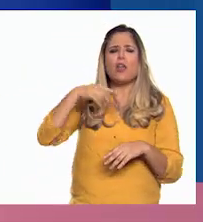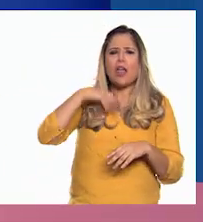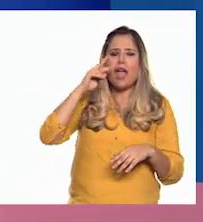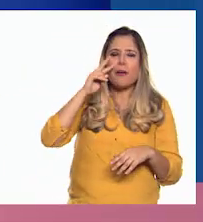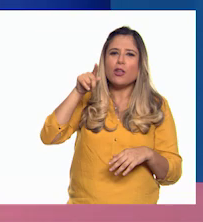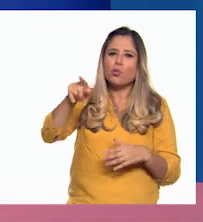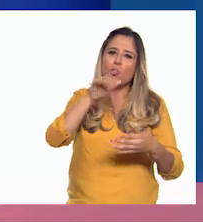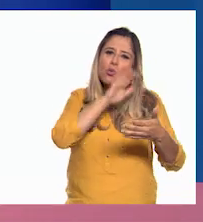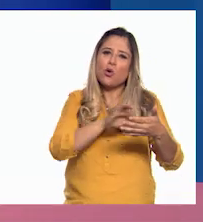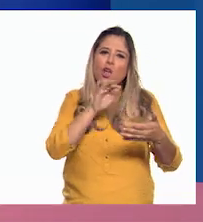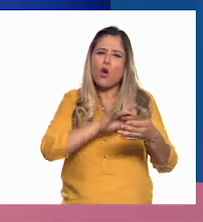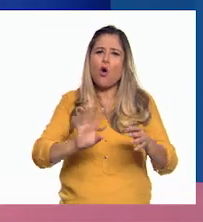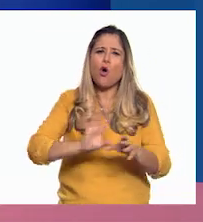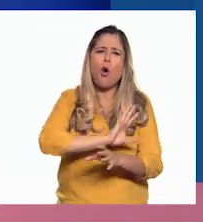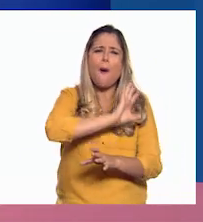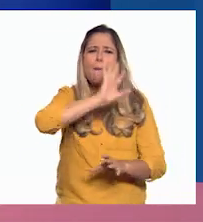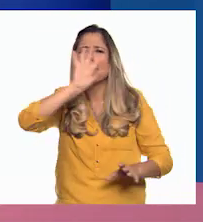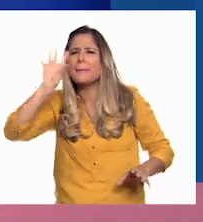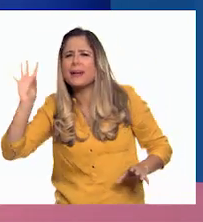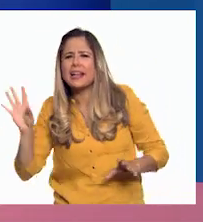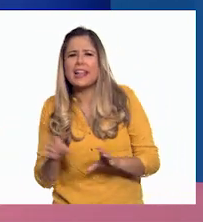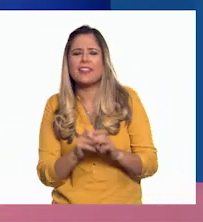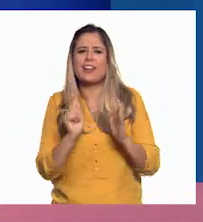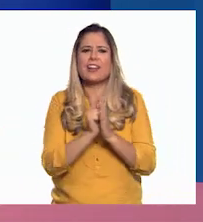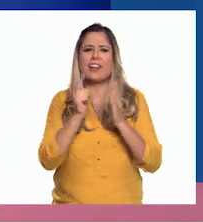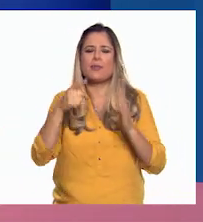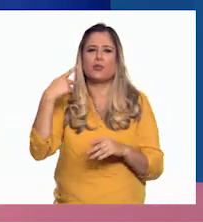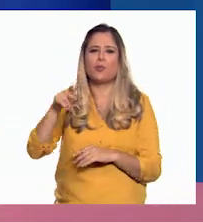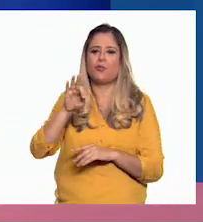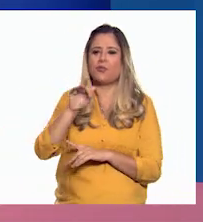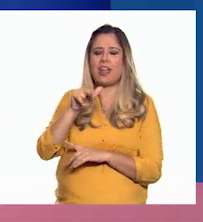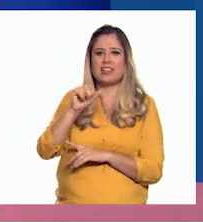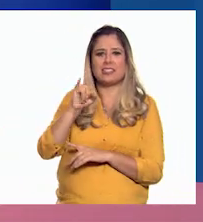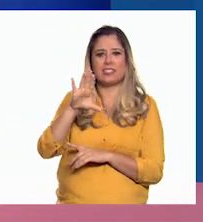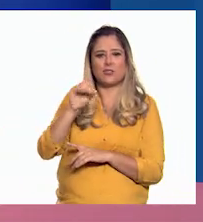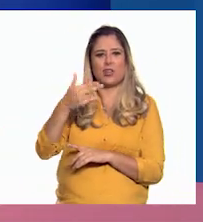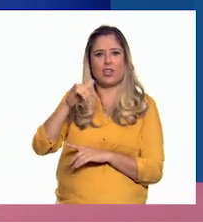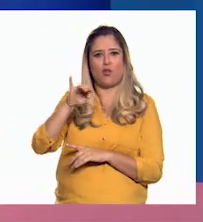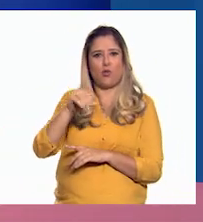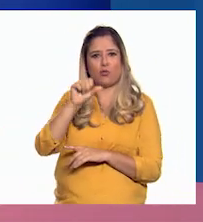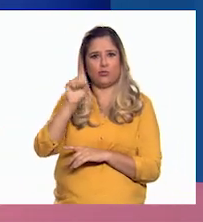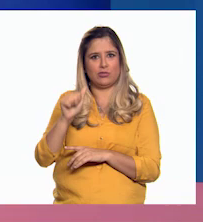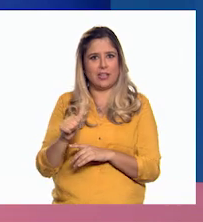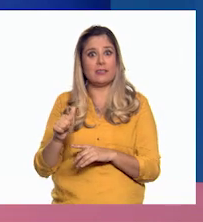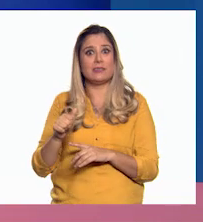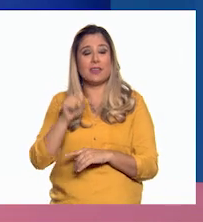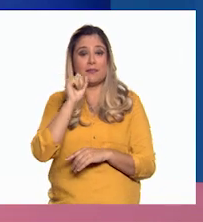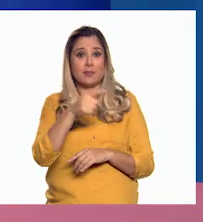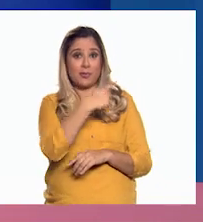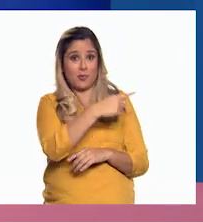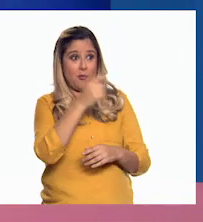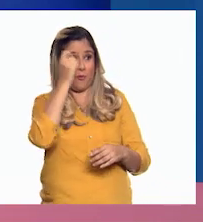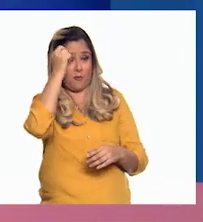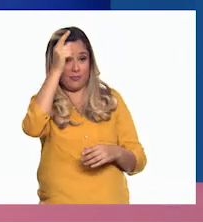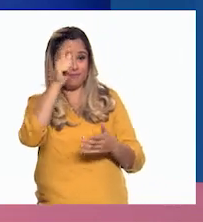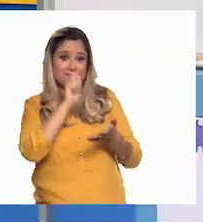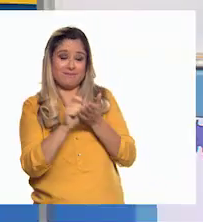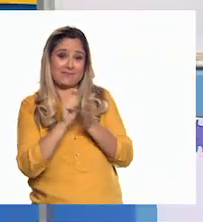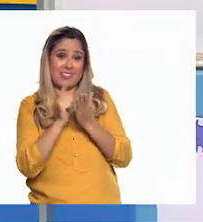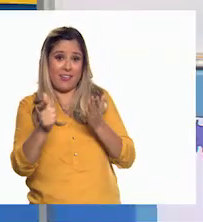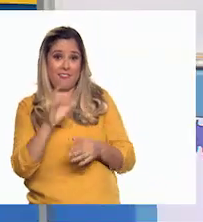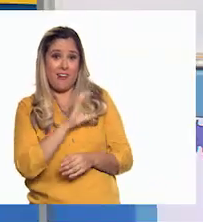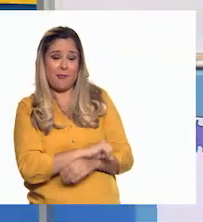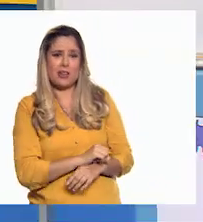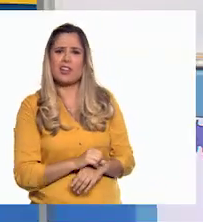ya leyó todos los libros de Francisco Hinojosa. ¿También es su escritor favorito?